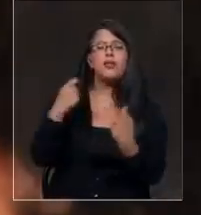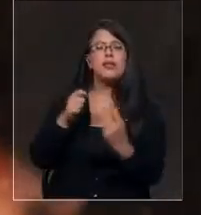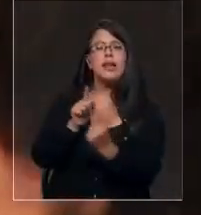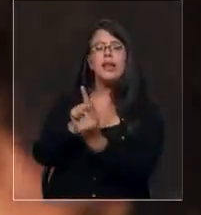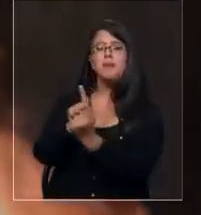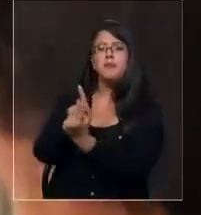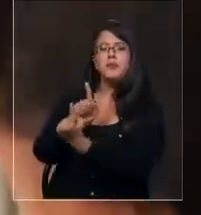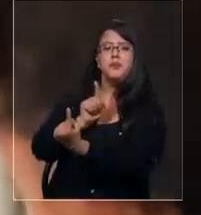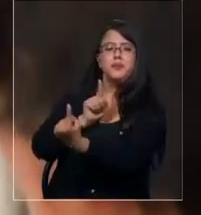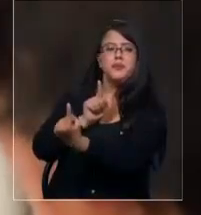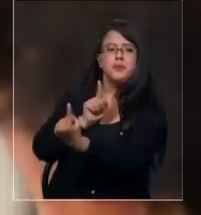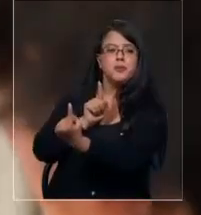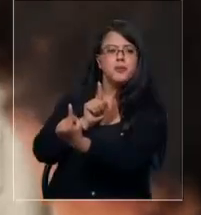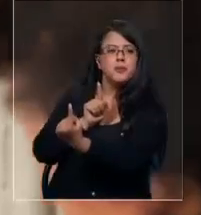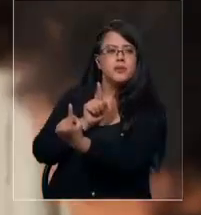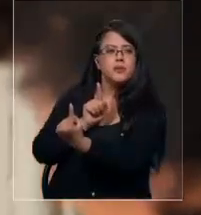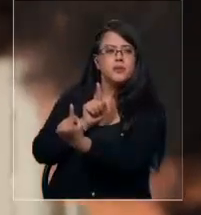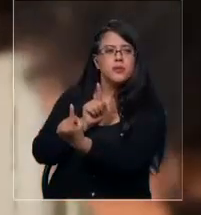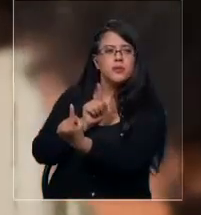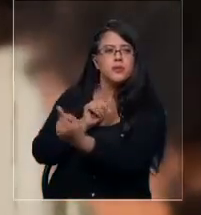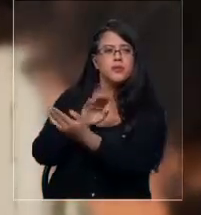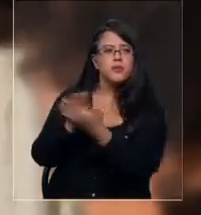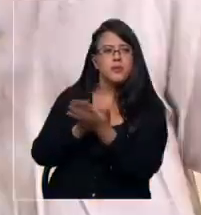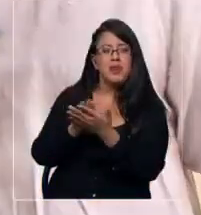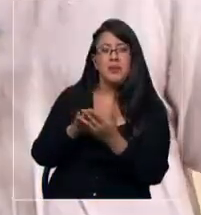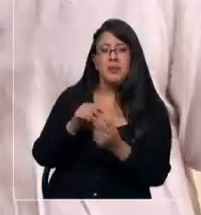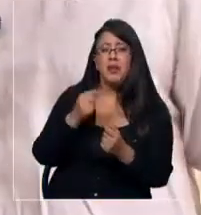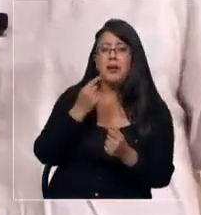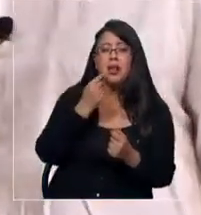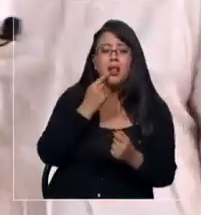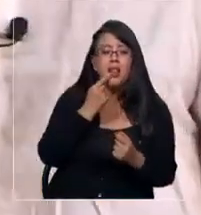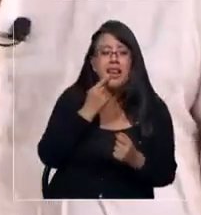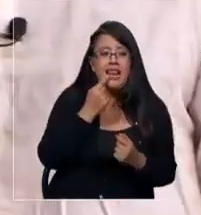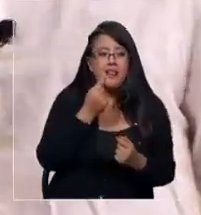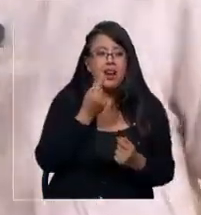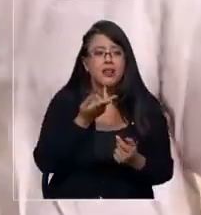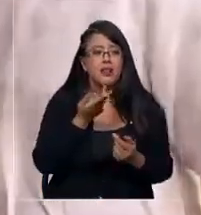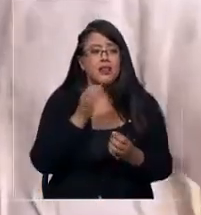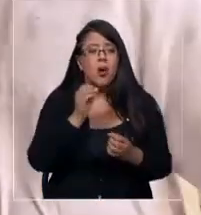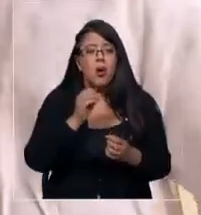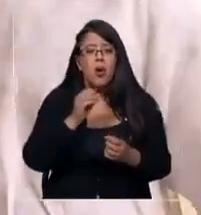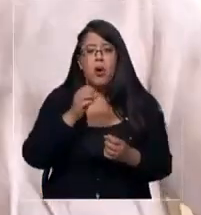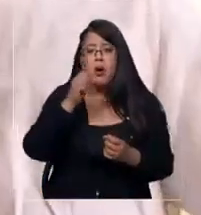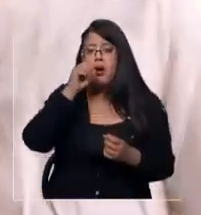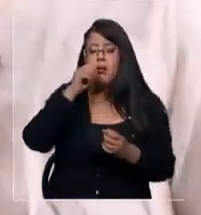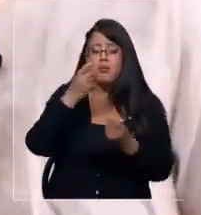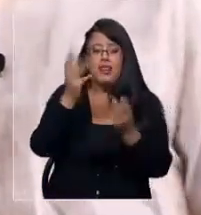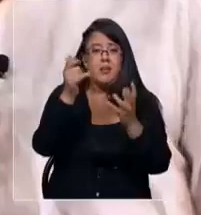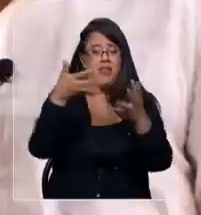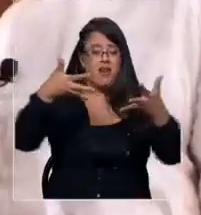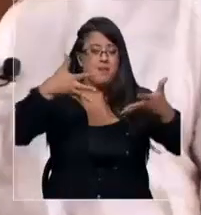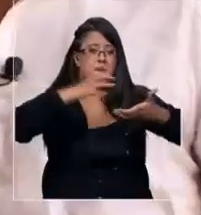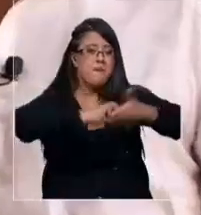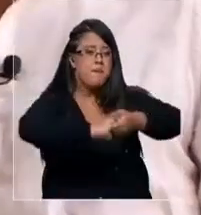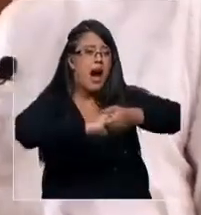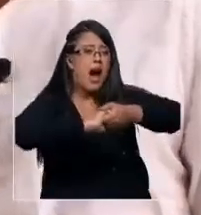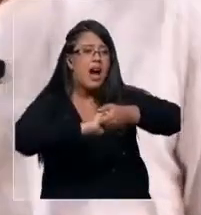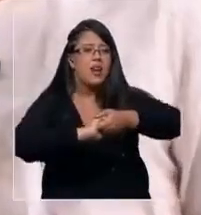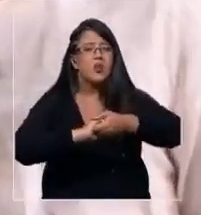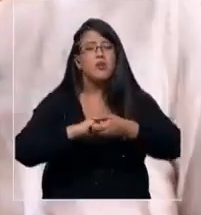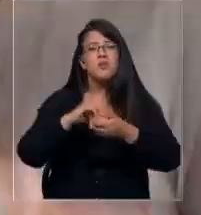contacto de fluido, ya sea como por saliva o partículas que puedan quedar dándonos en suspensión. La mano, o sea, en el fondo es lavarse